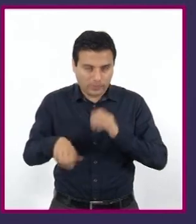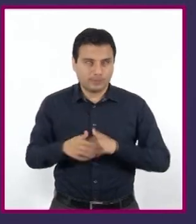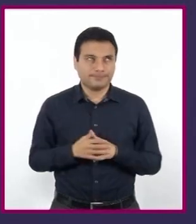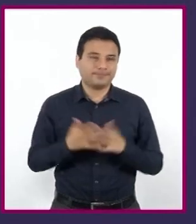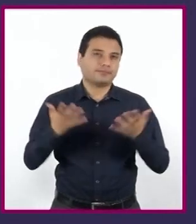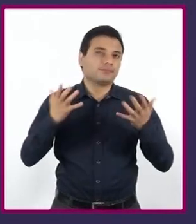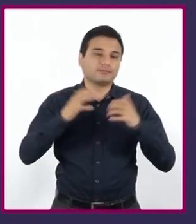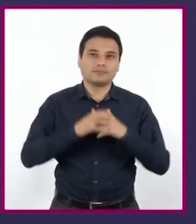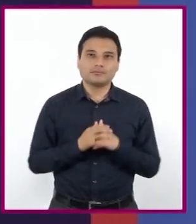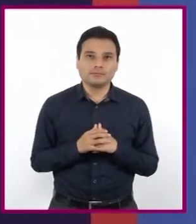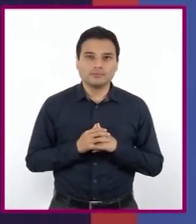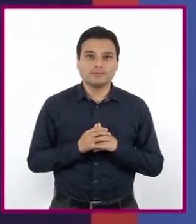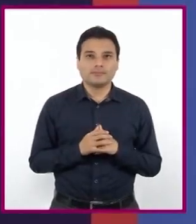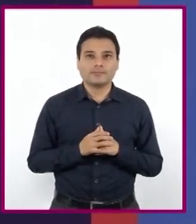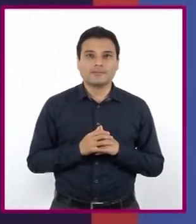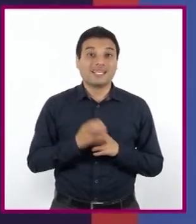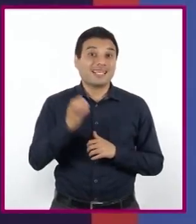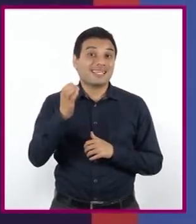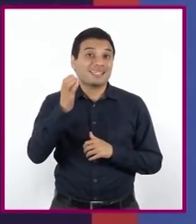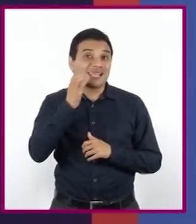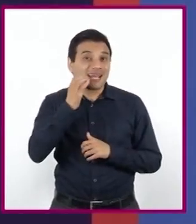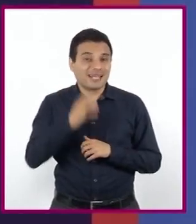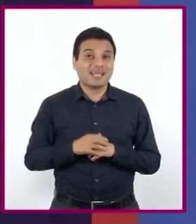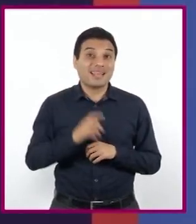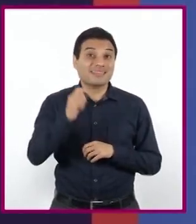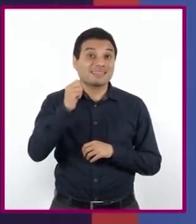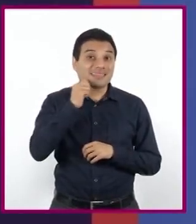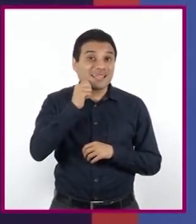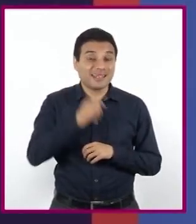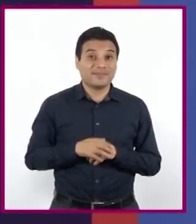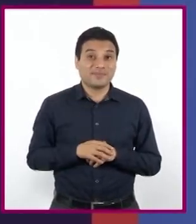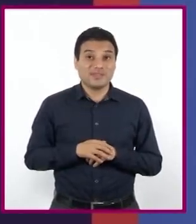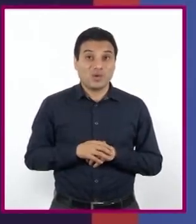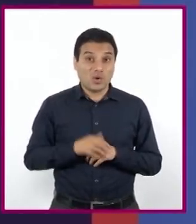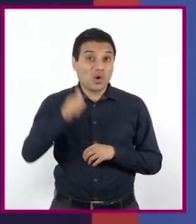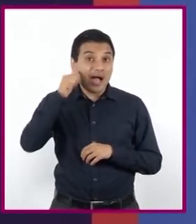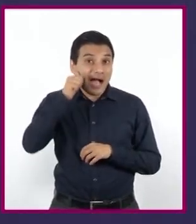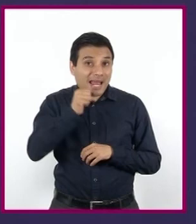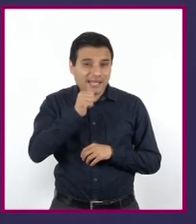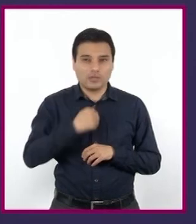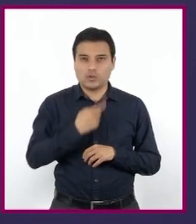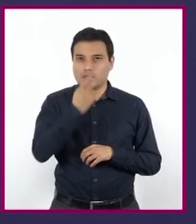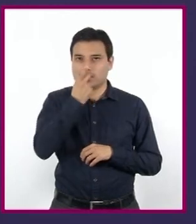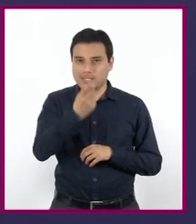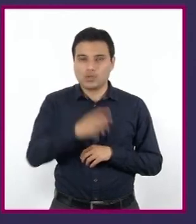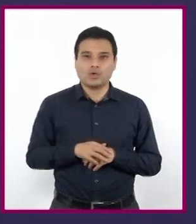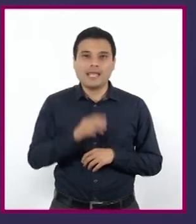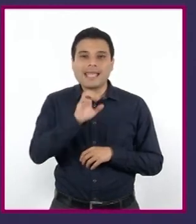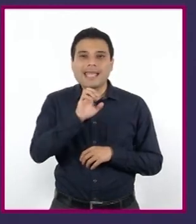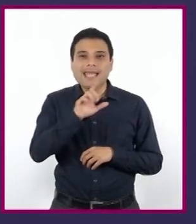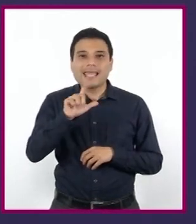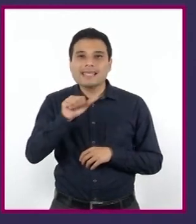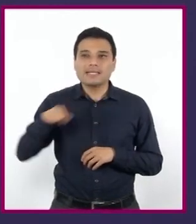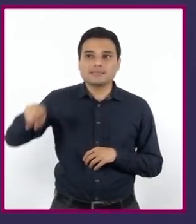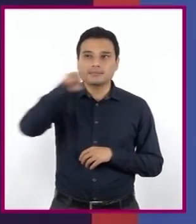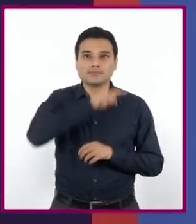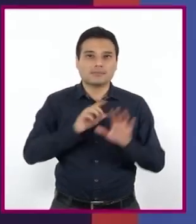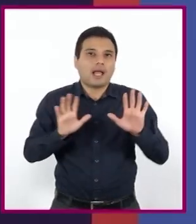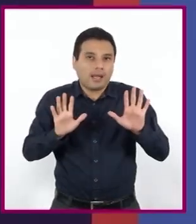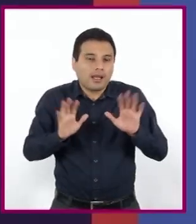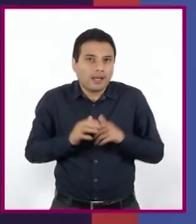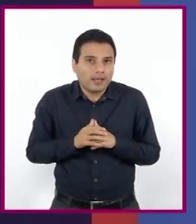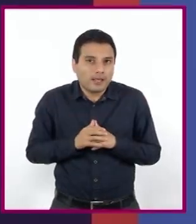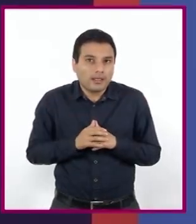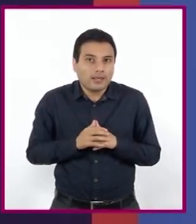decir Carla, Tere y Ale, digo ellas. Y de esta manera sustituí